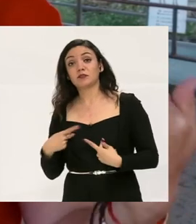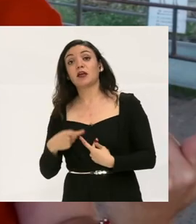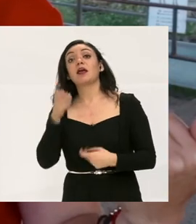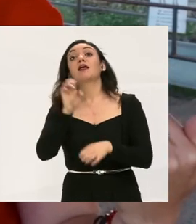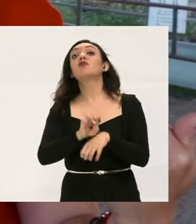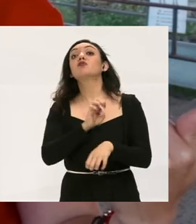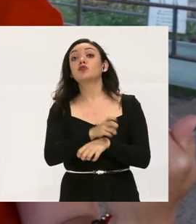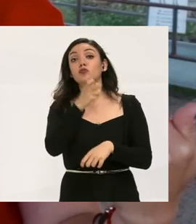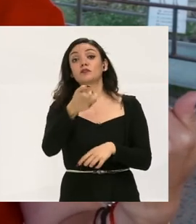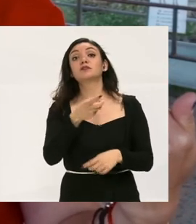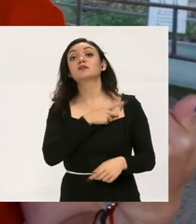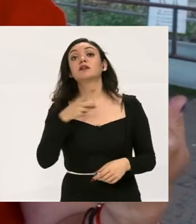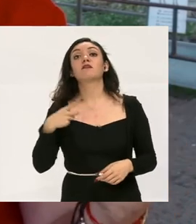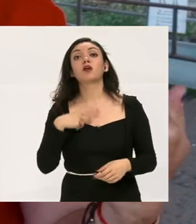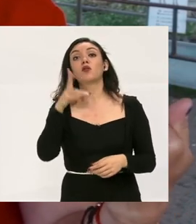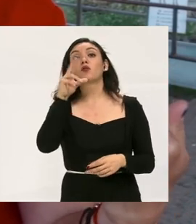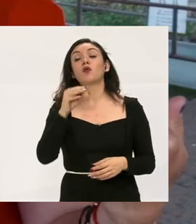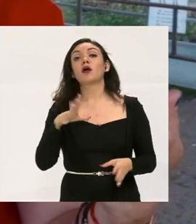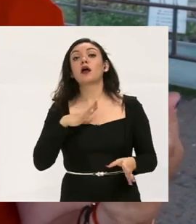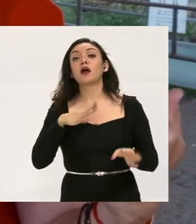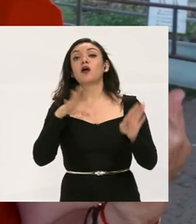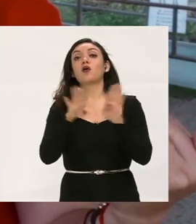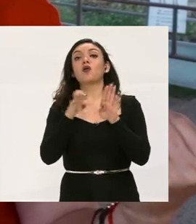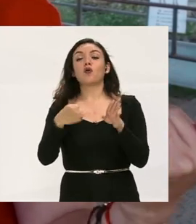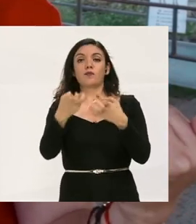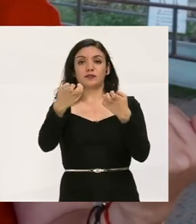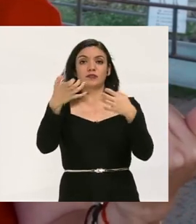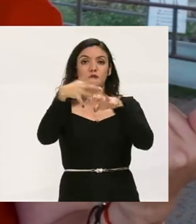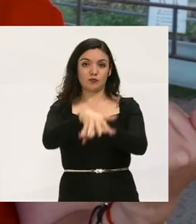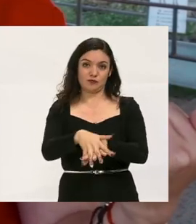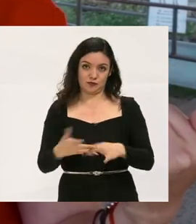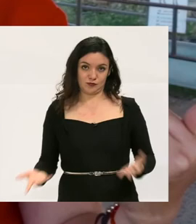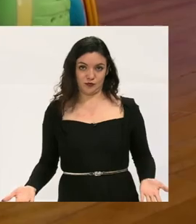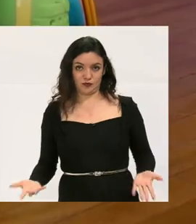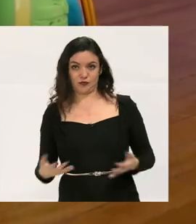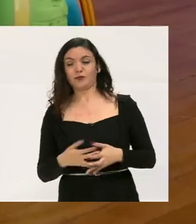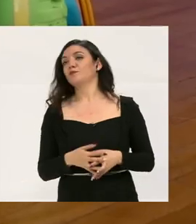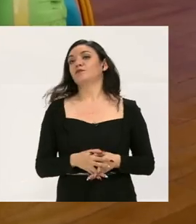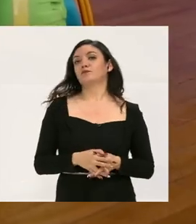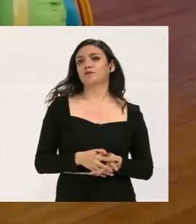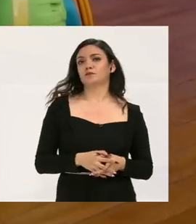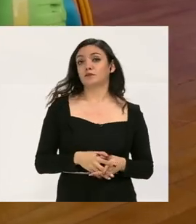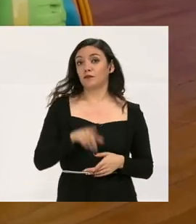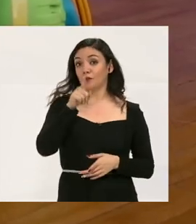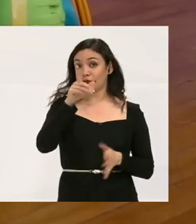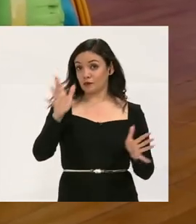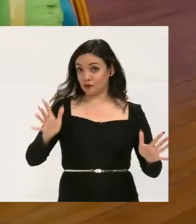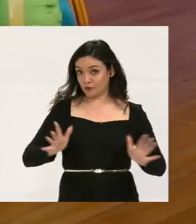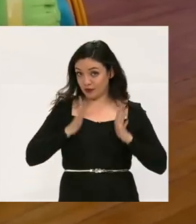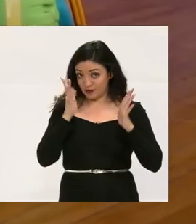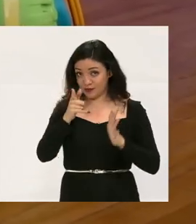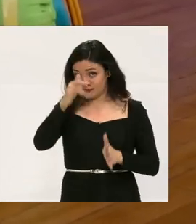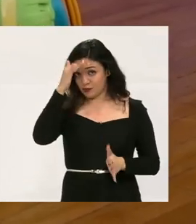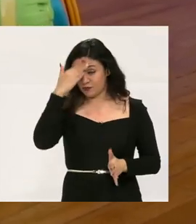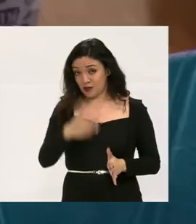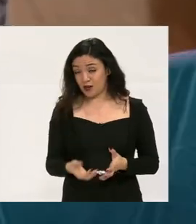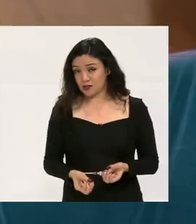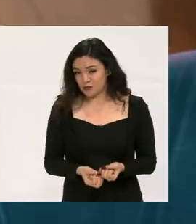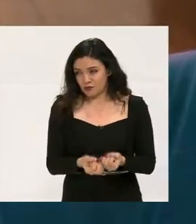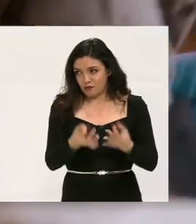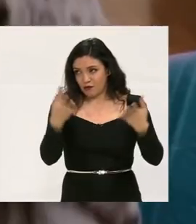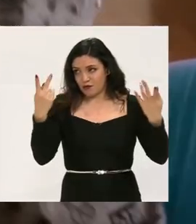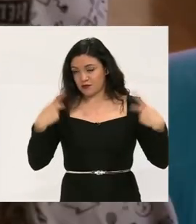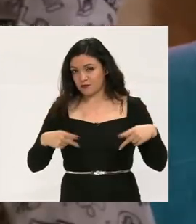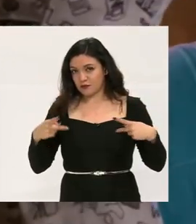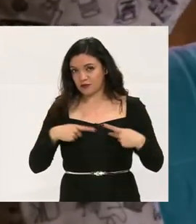entonces ahí ya no tendríamos que ni siquiera que hablar de inclusión te sorprendería si supieras